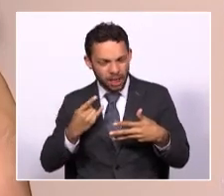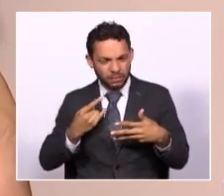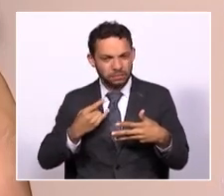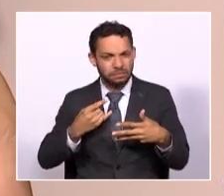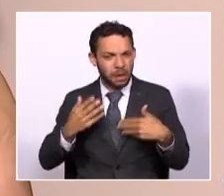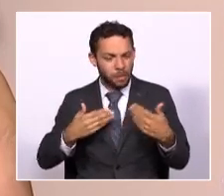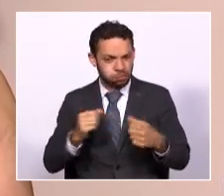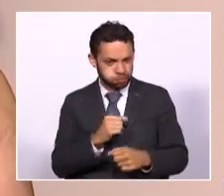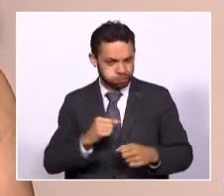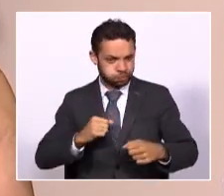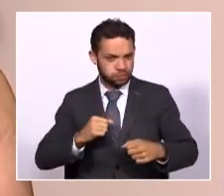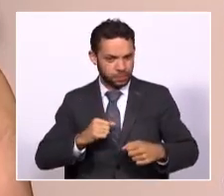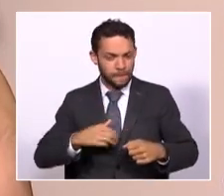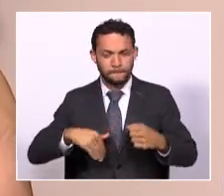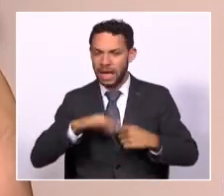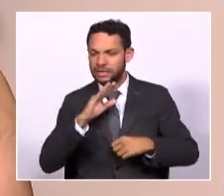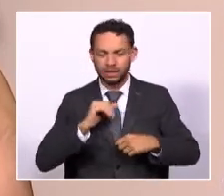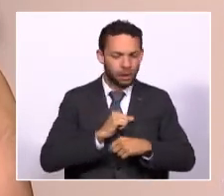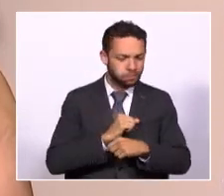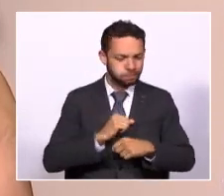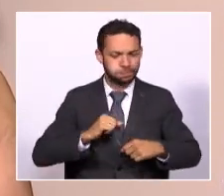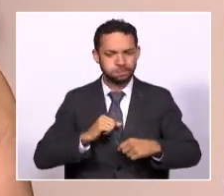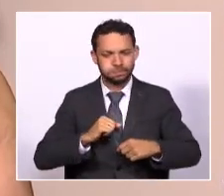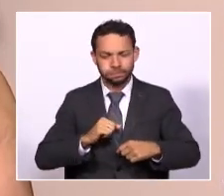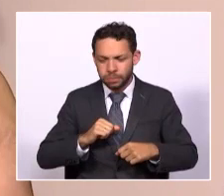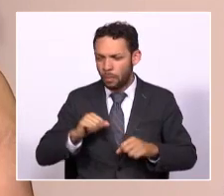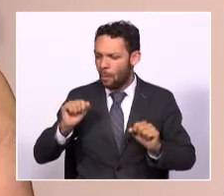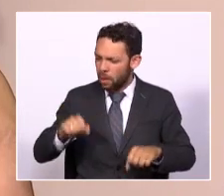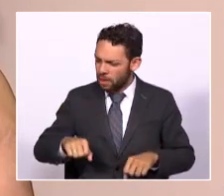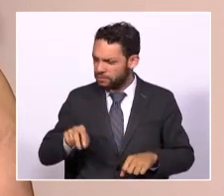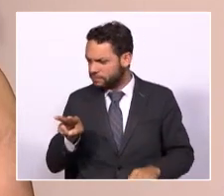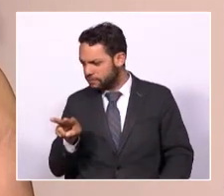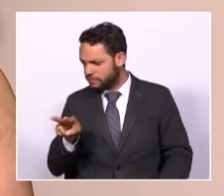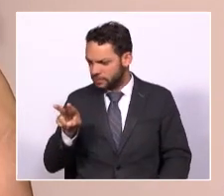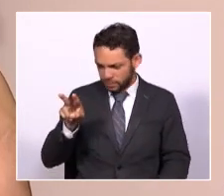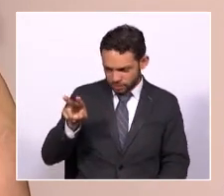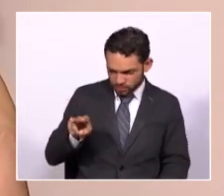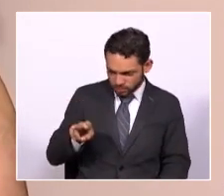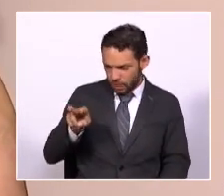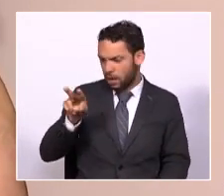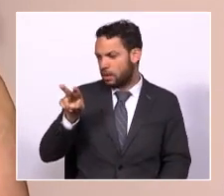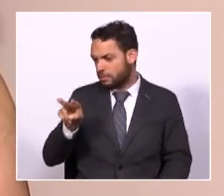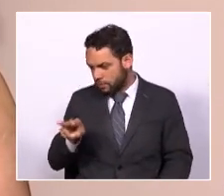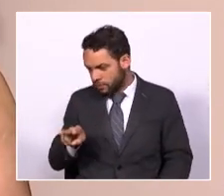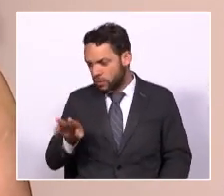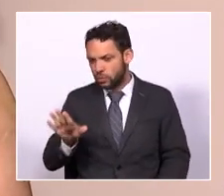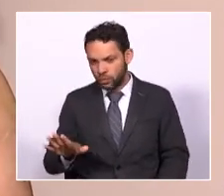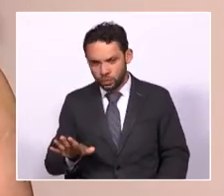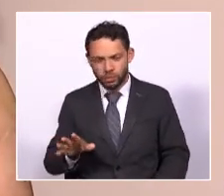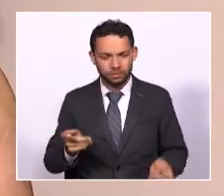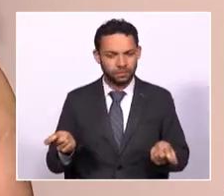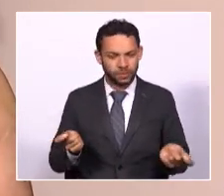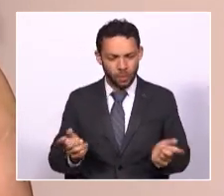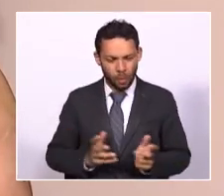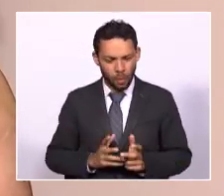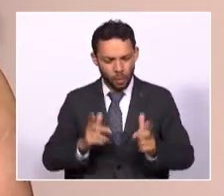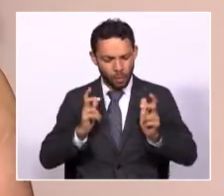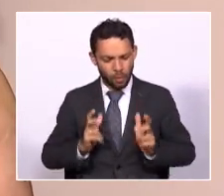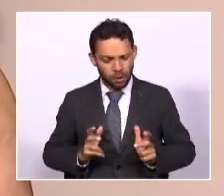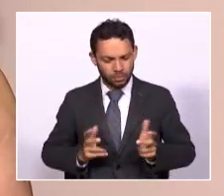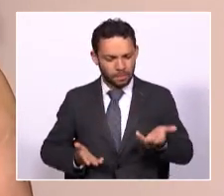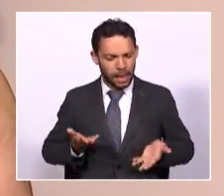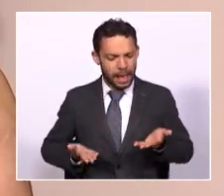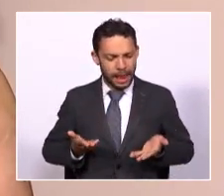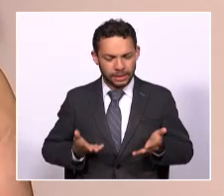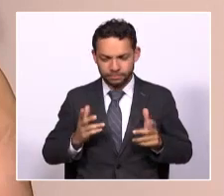de grasa corporal mucho más alto y nos va a permitir a través de esos pliegues de formación grasa a los lados del cuerpo poder establecer también ese desbalance